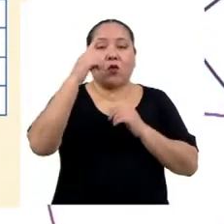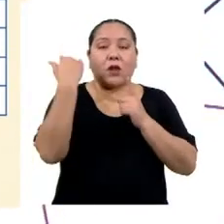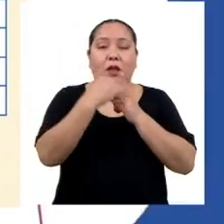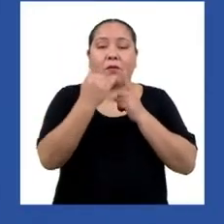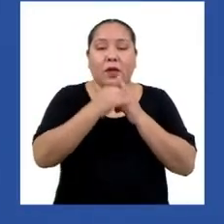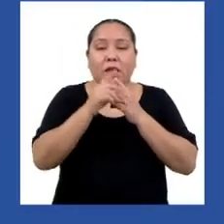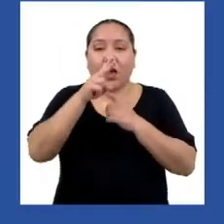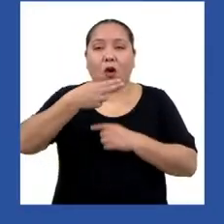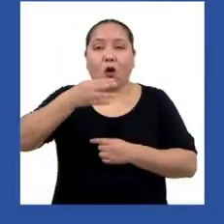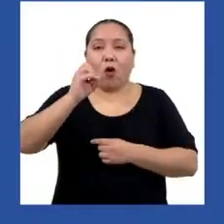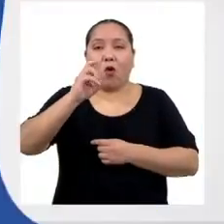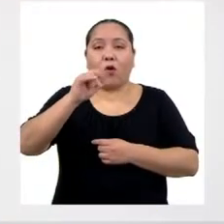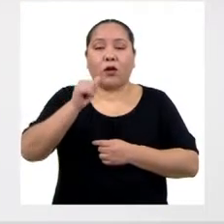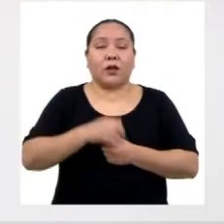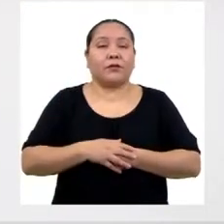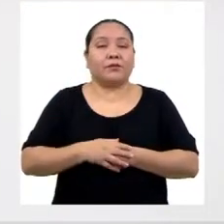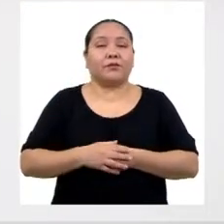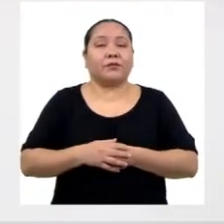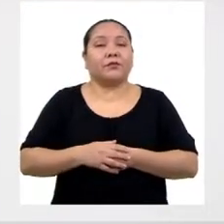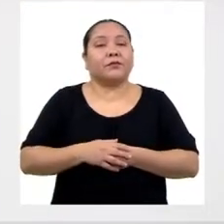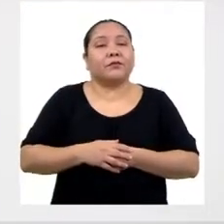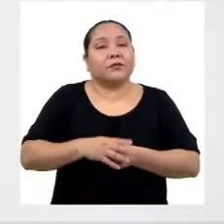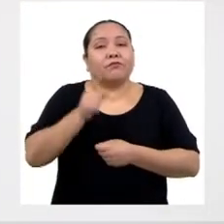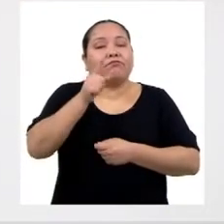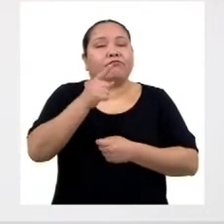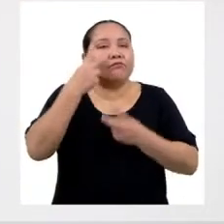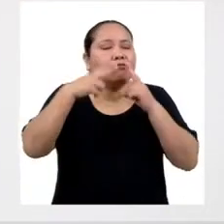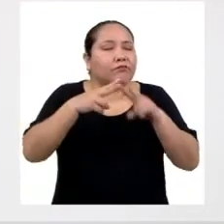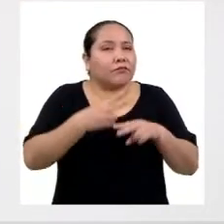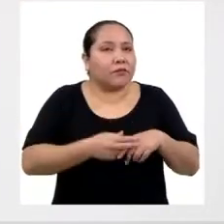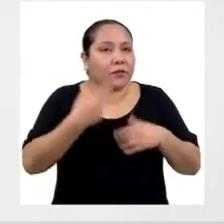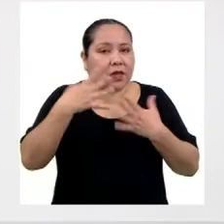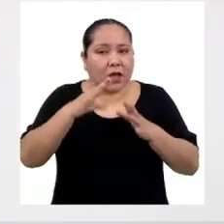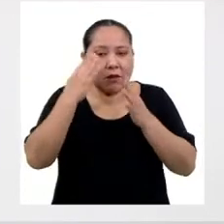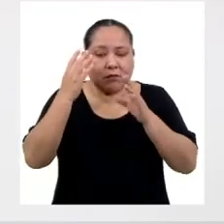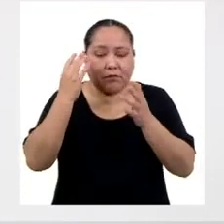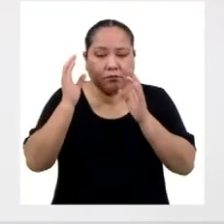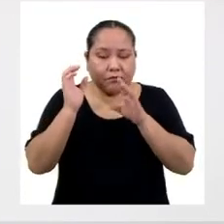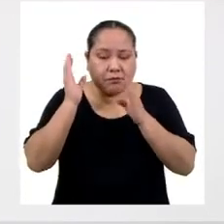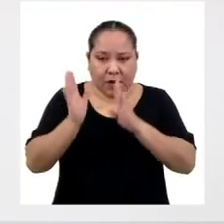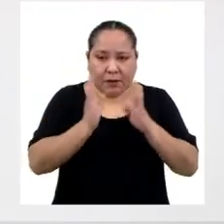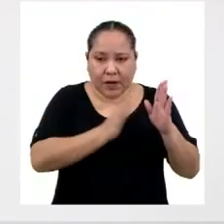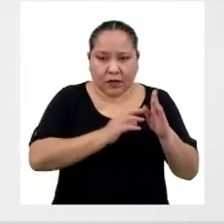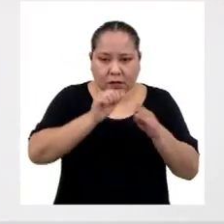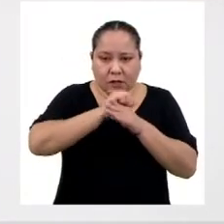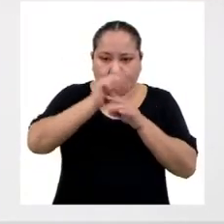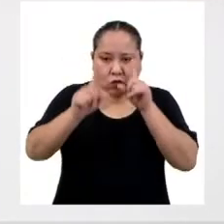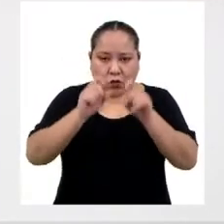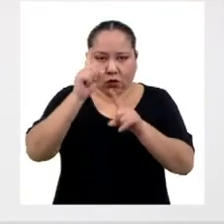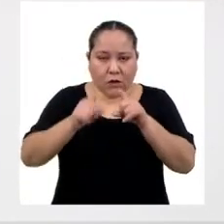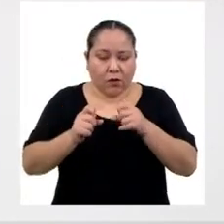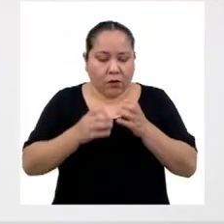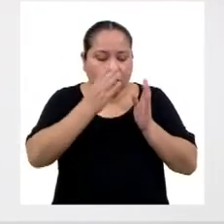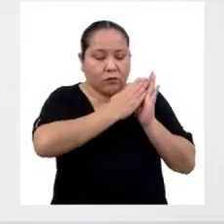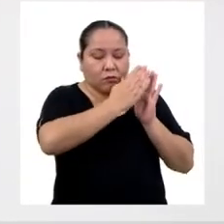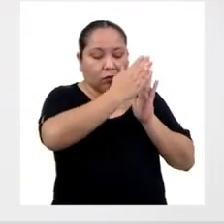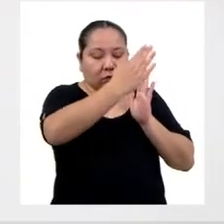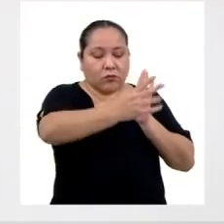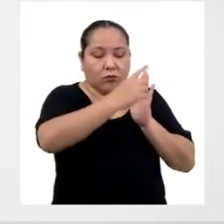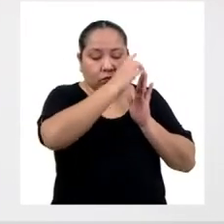media. ¿Cómo te fue, Yeremis? ¿Lograste elaborar tu tabla con la columna de la frecuencia